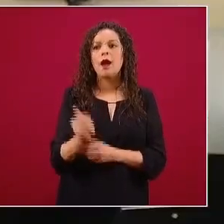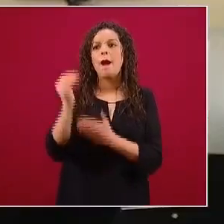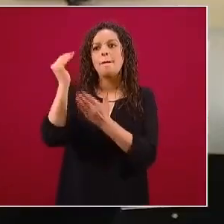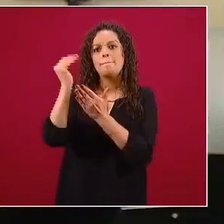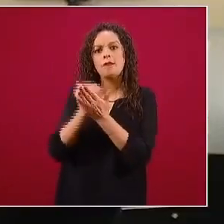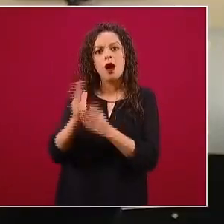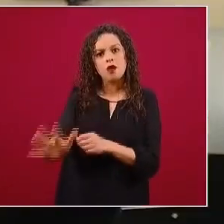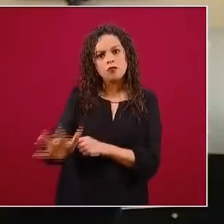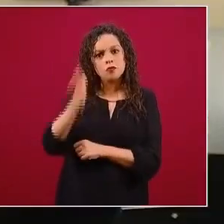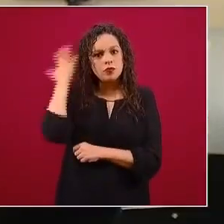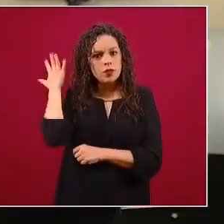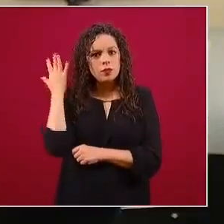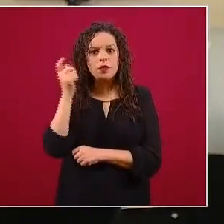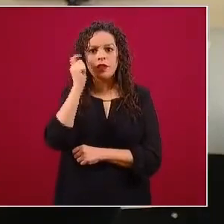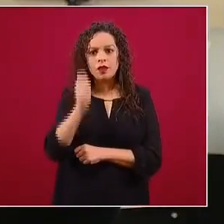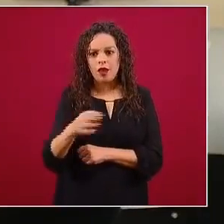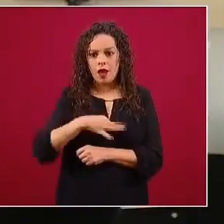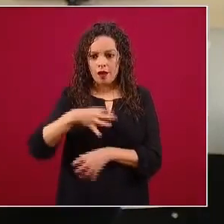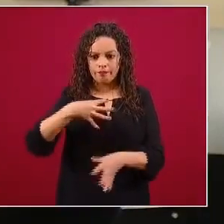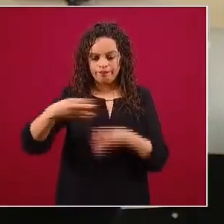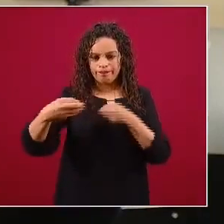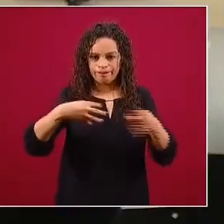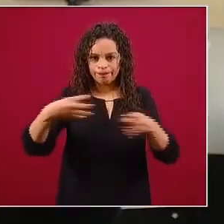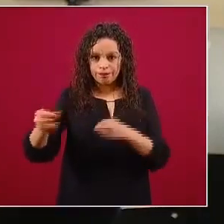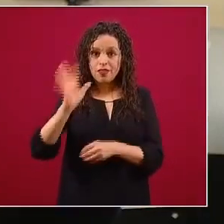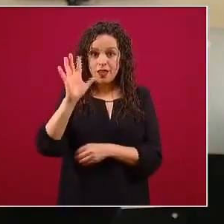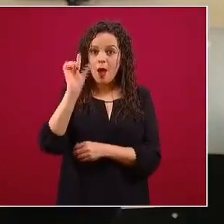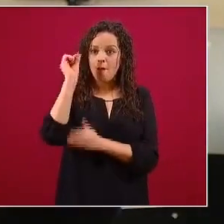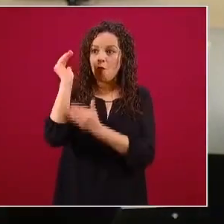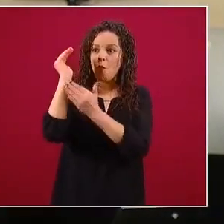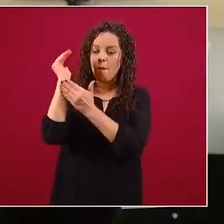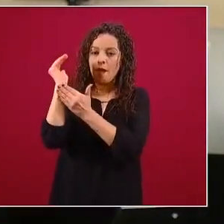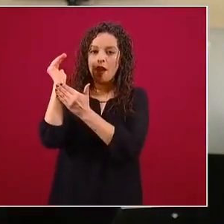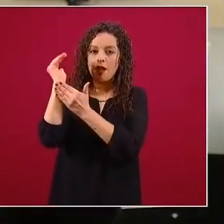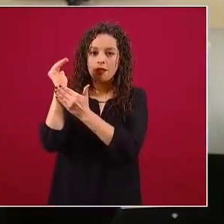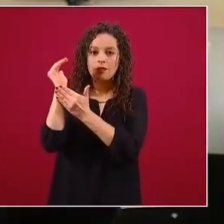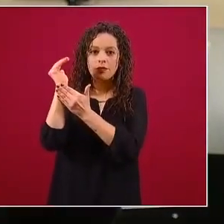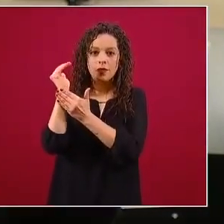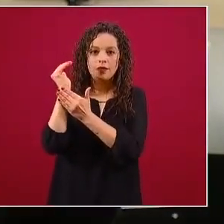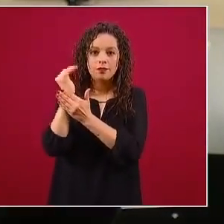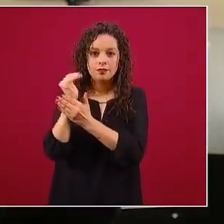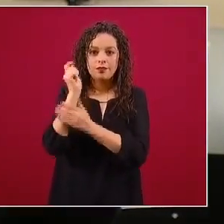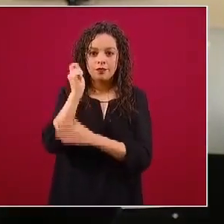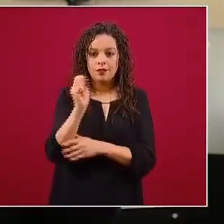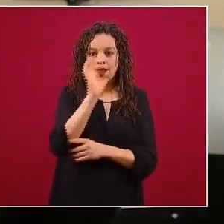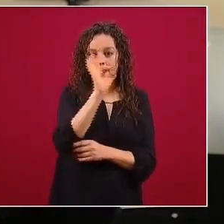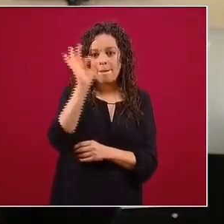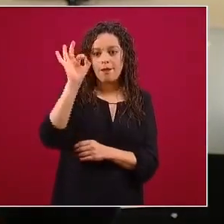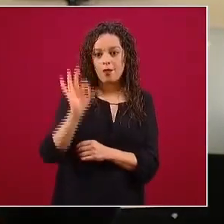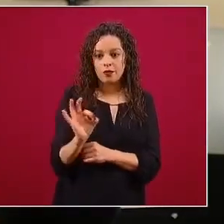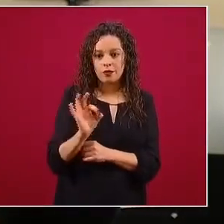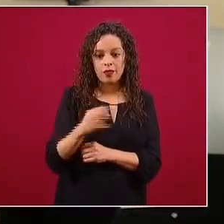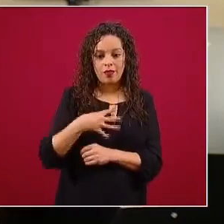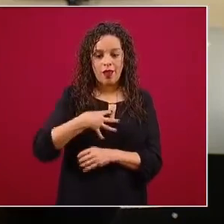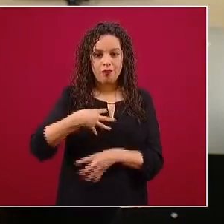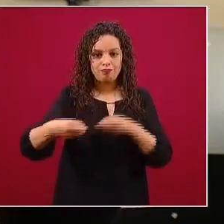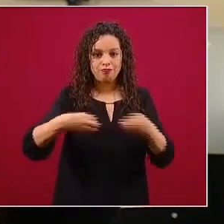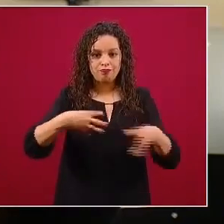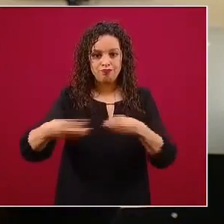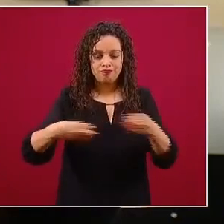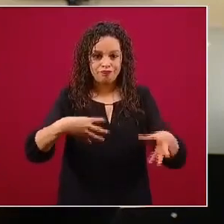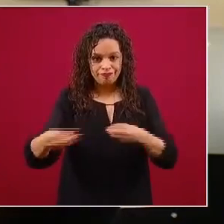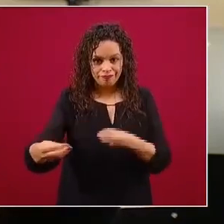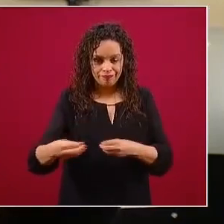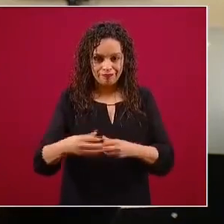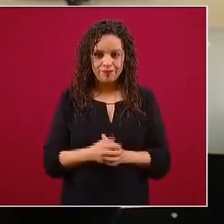pandemia, hay una contención y va en descenso ahorita la tasa de contagios en porcentajes. Vimos